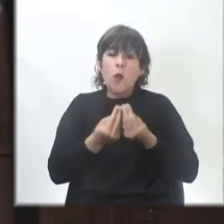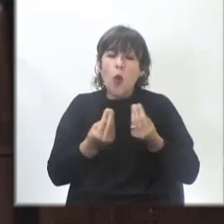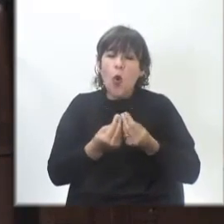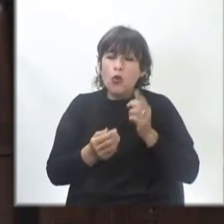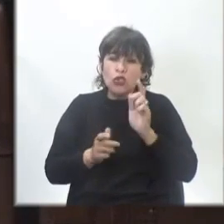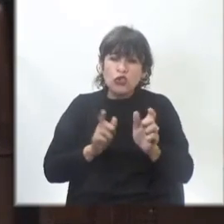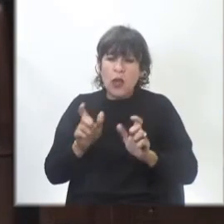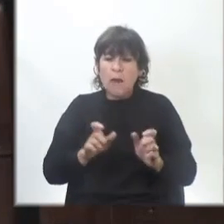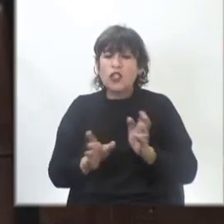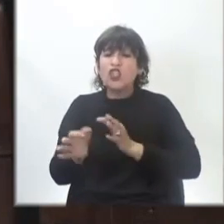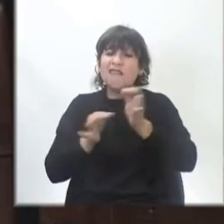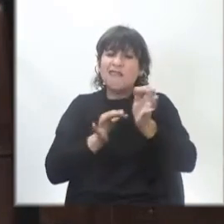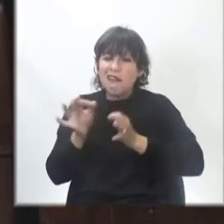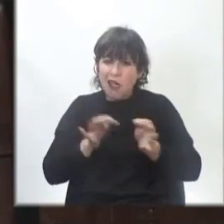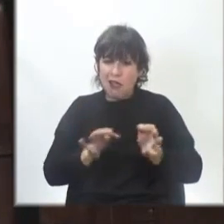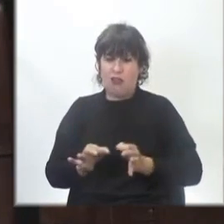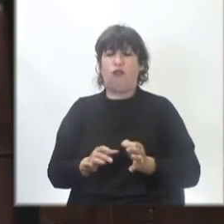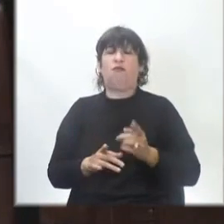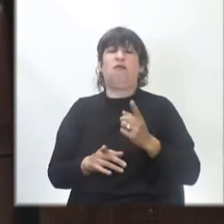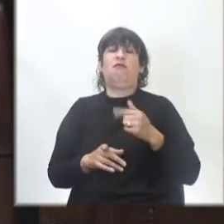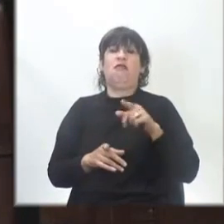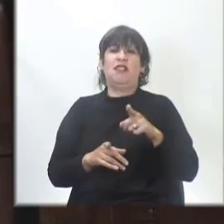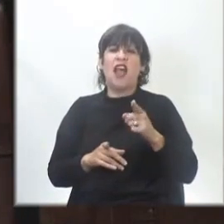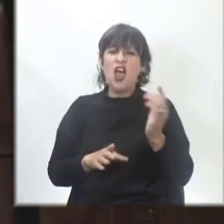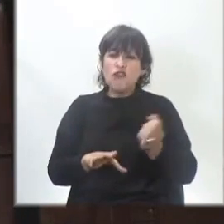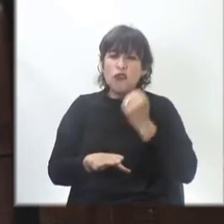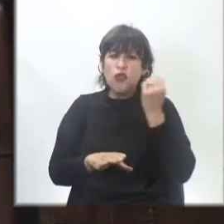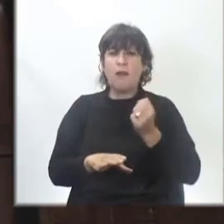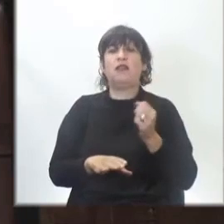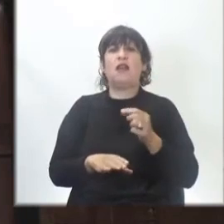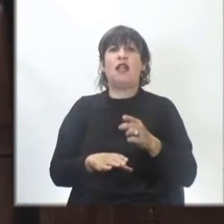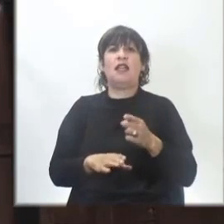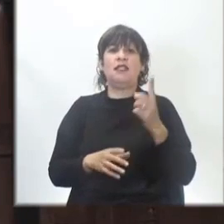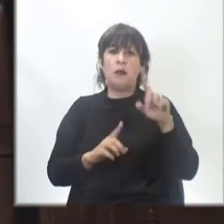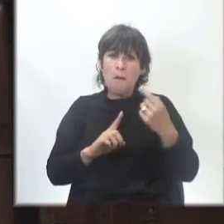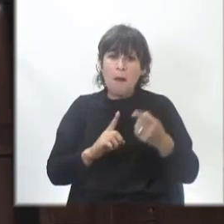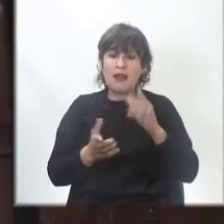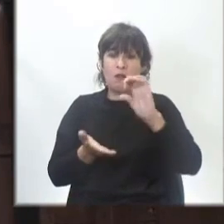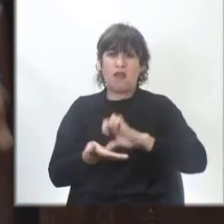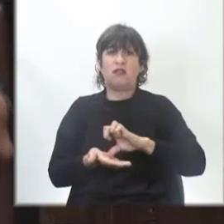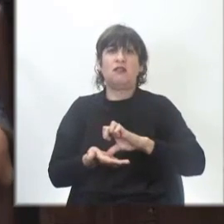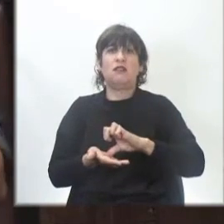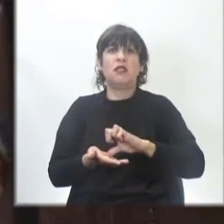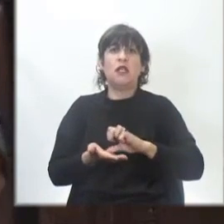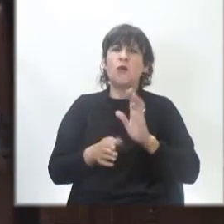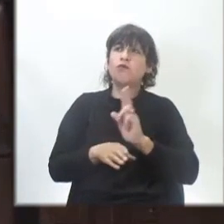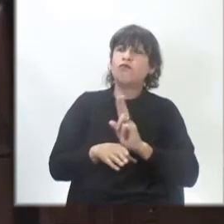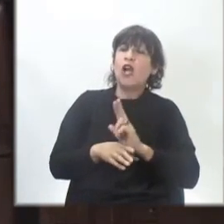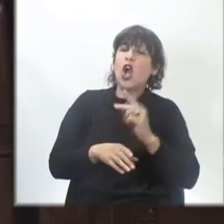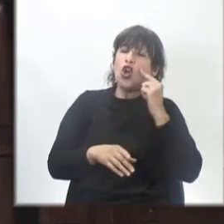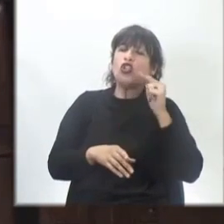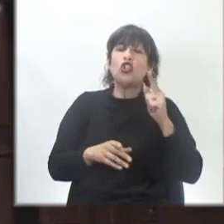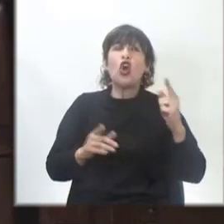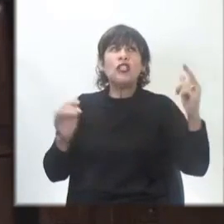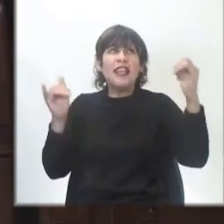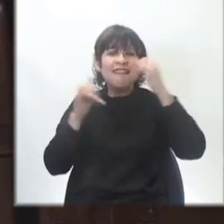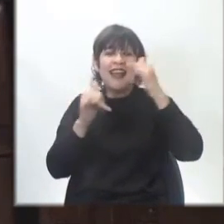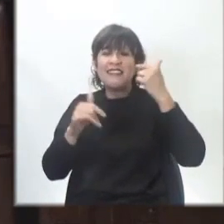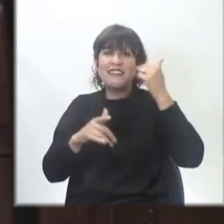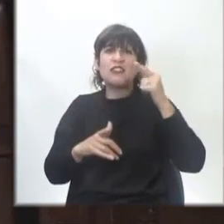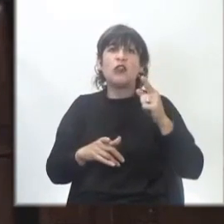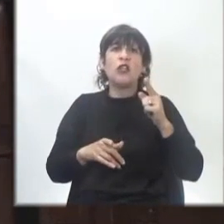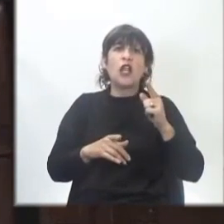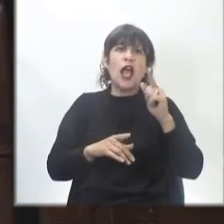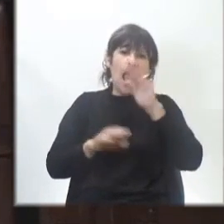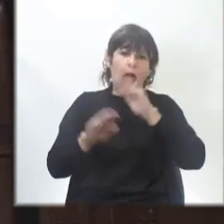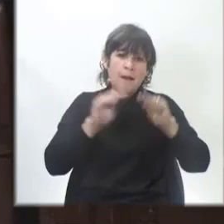aspectos estratégicos, muchos aspectos fundamentales para el país, como el control del tránsito aéreo, como el mantenimiento de